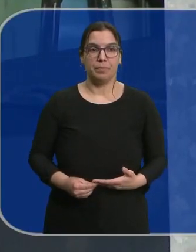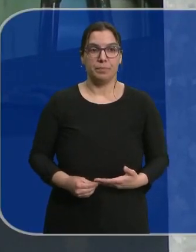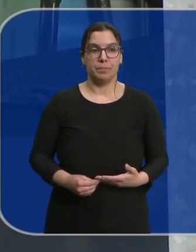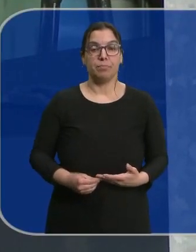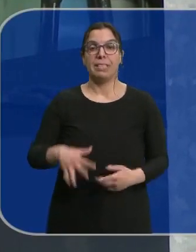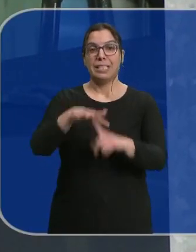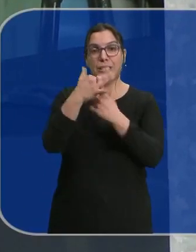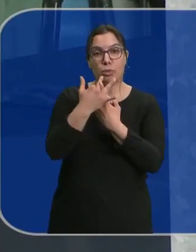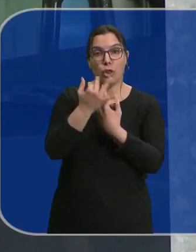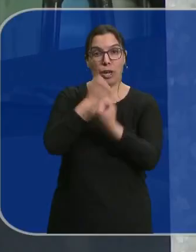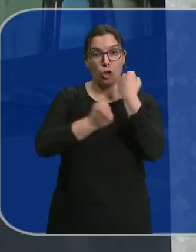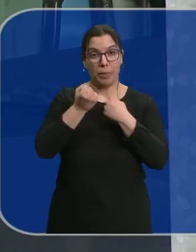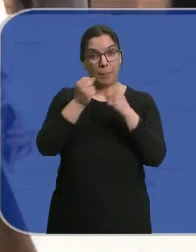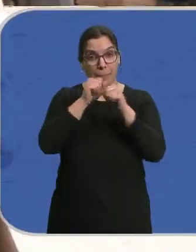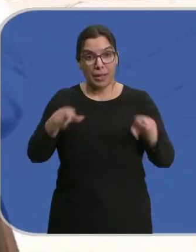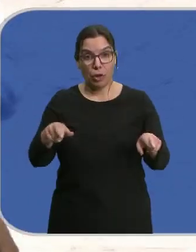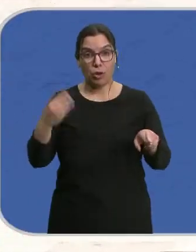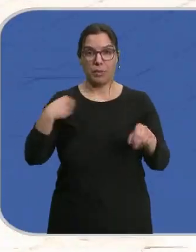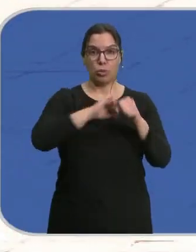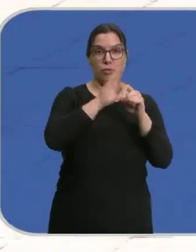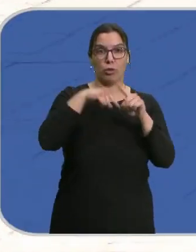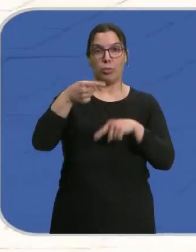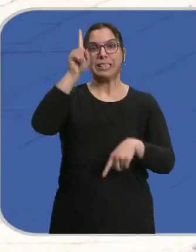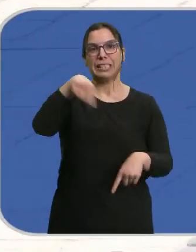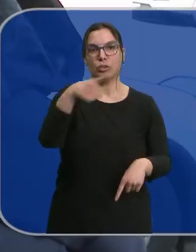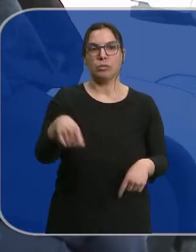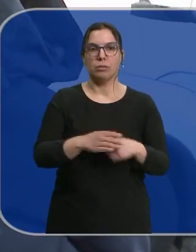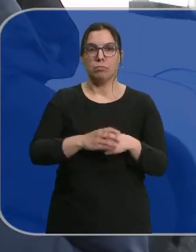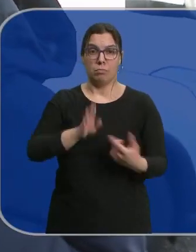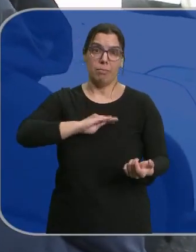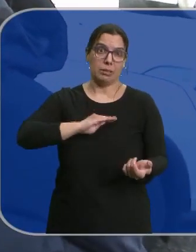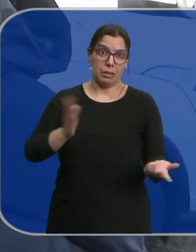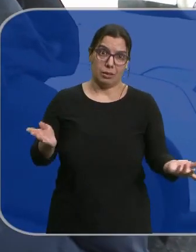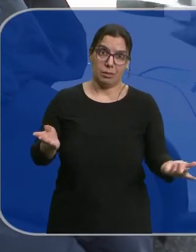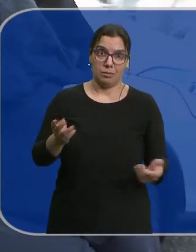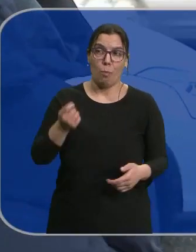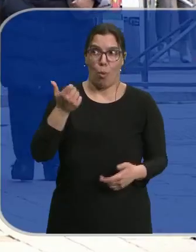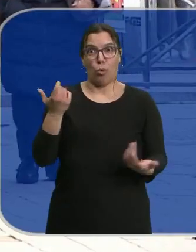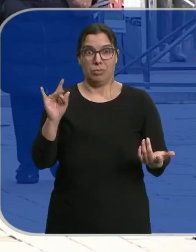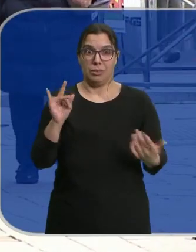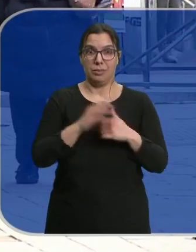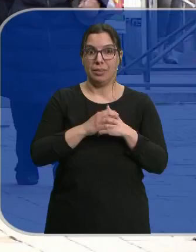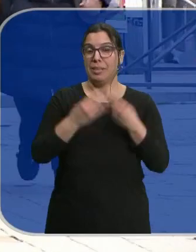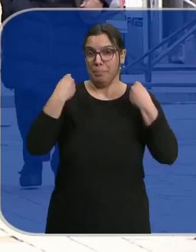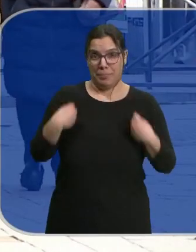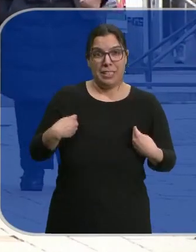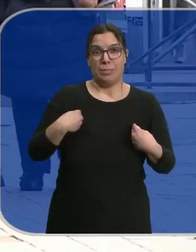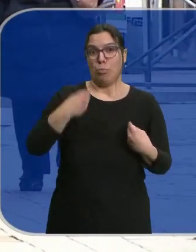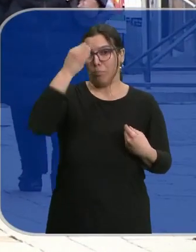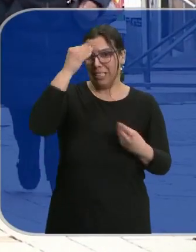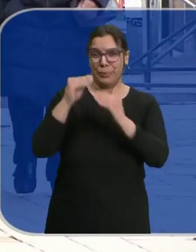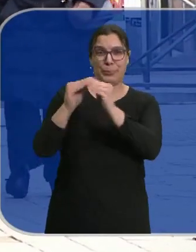¿Ha empeorado nuestra situación económica después de la pandemia? Bastante, ¿no? Un poquito, dice que... Lo mismo piensa